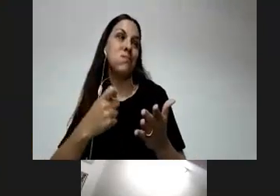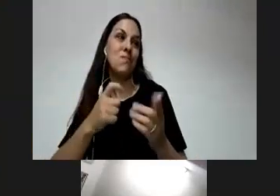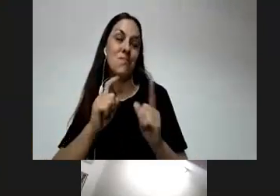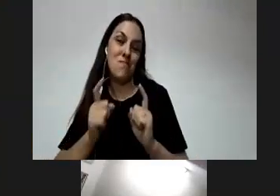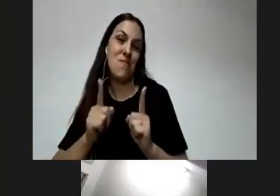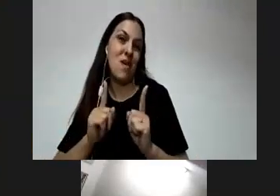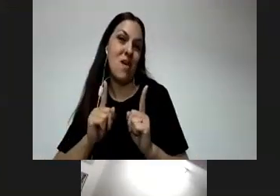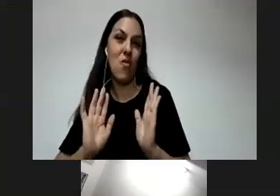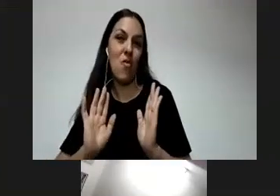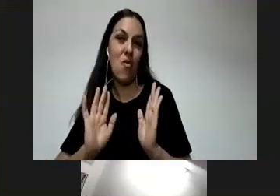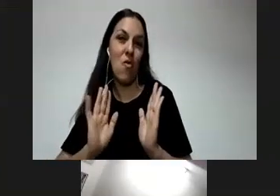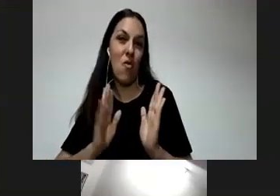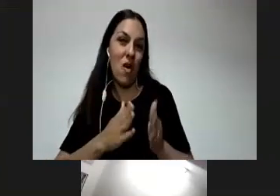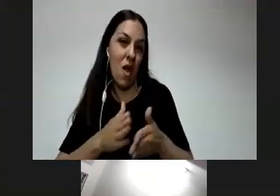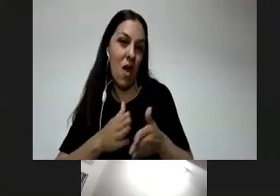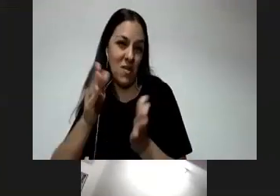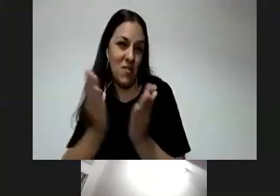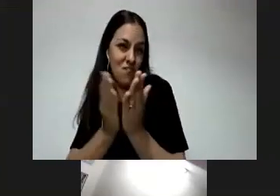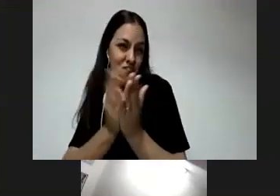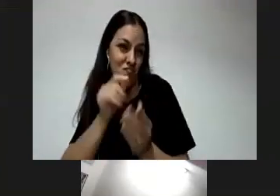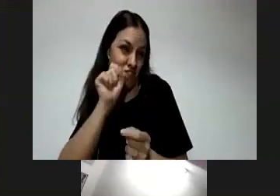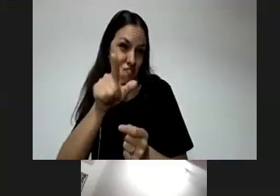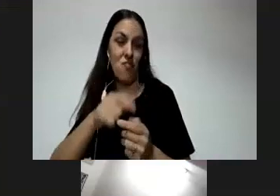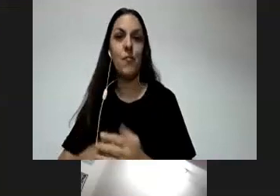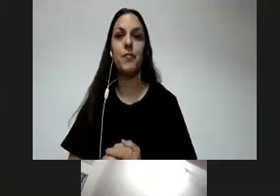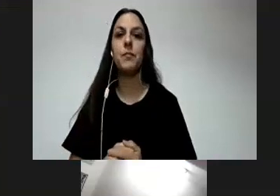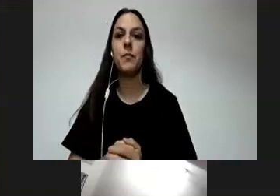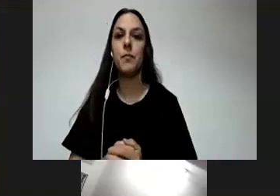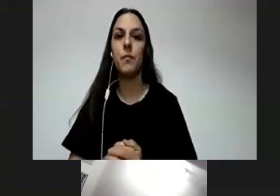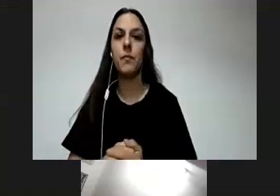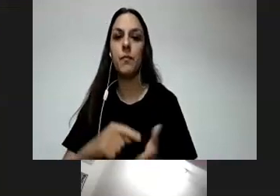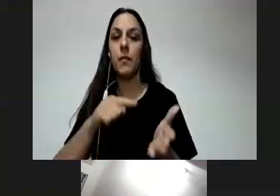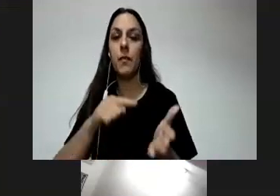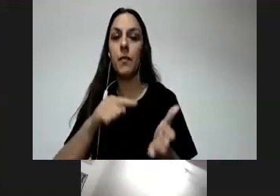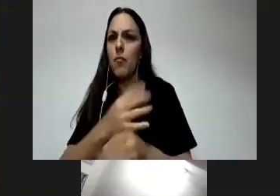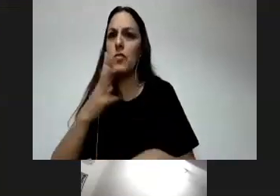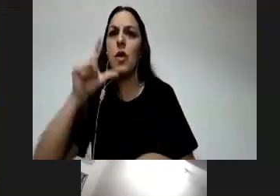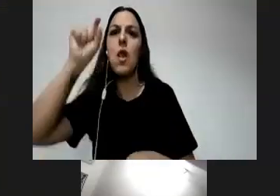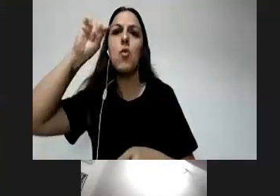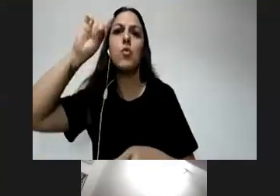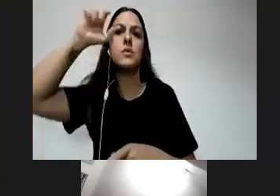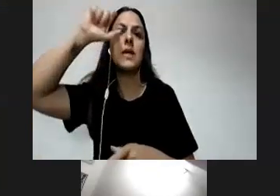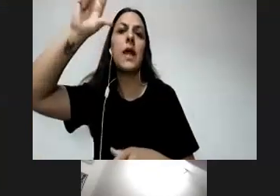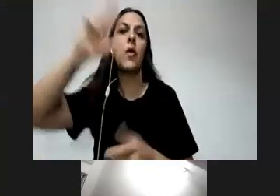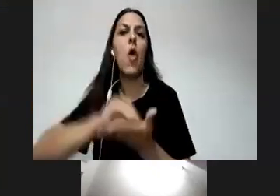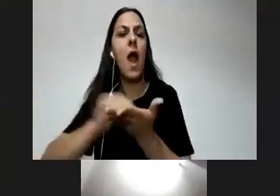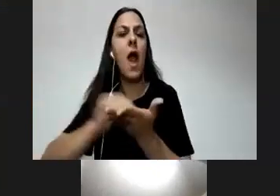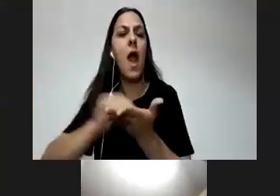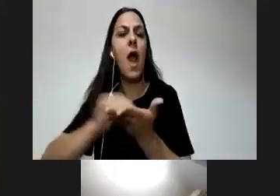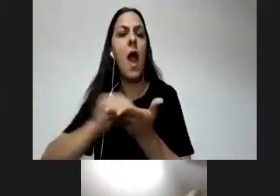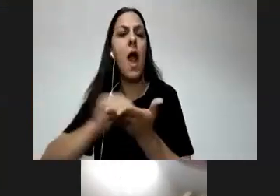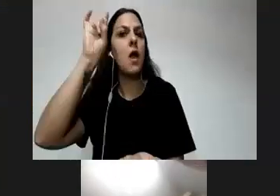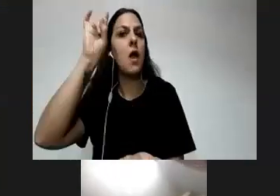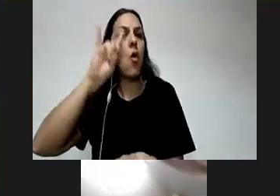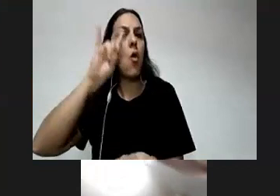su trayectoria, ¿no? El doctor Luis Ernesto Lucero es abogado, egresado de la Universidad de Buenos